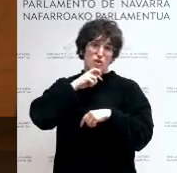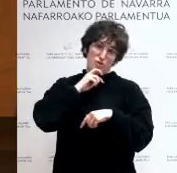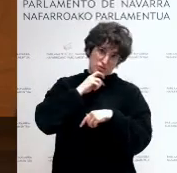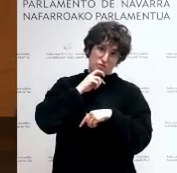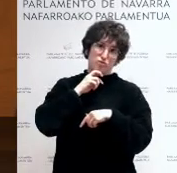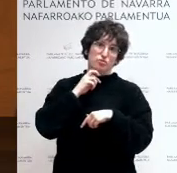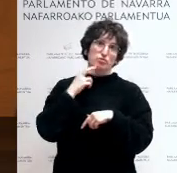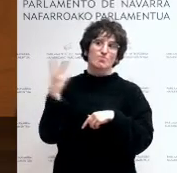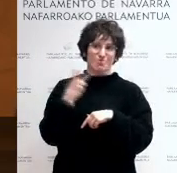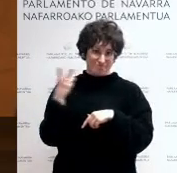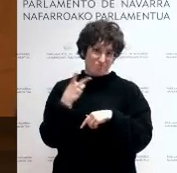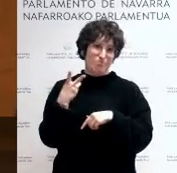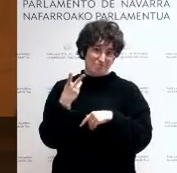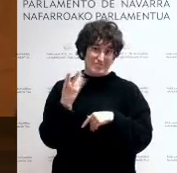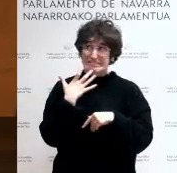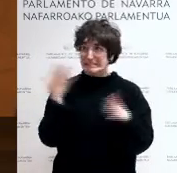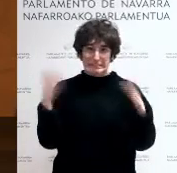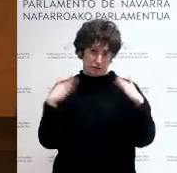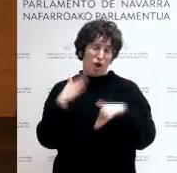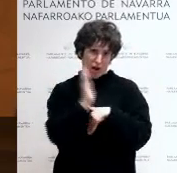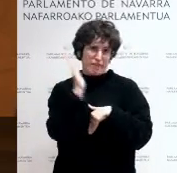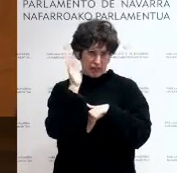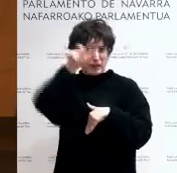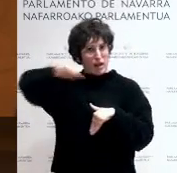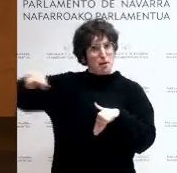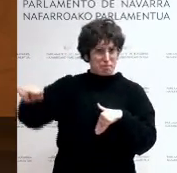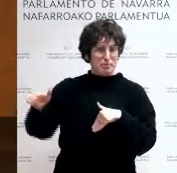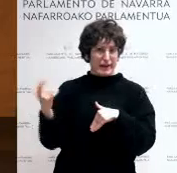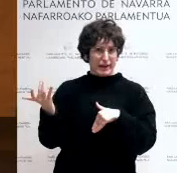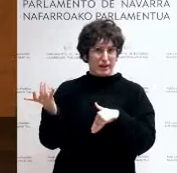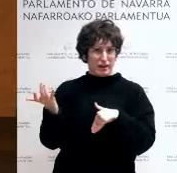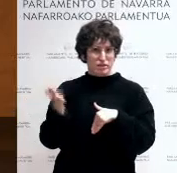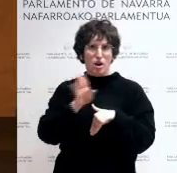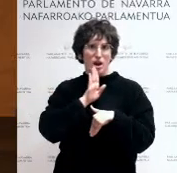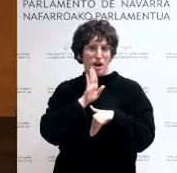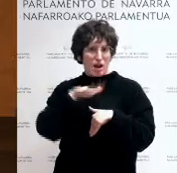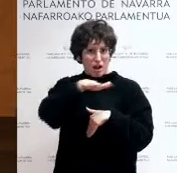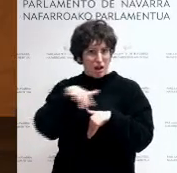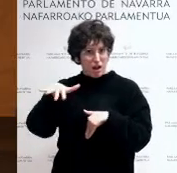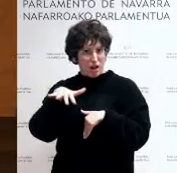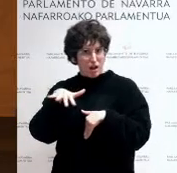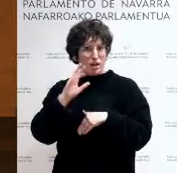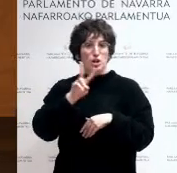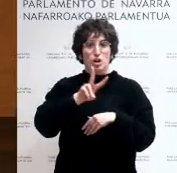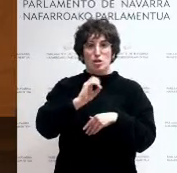Estella, tiene consecuencias para los ciudadanos y ciudadanas de estas áreas. Durante el 2024